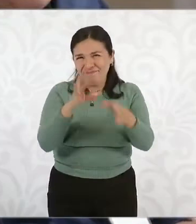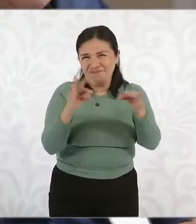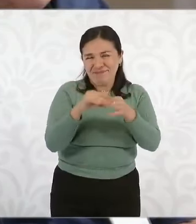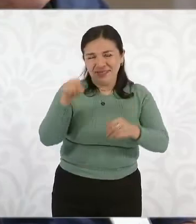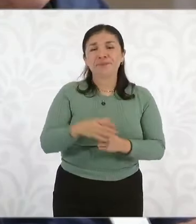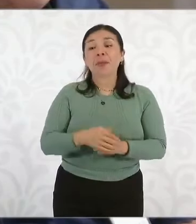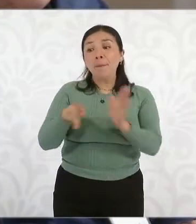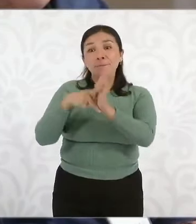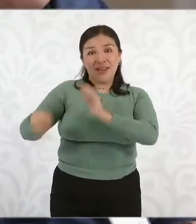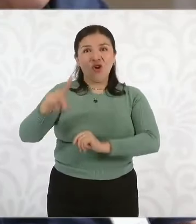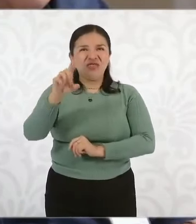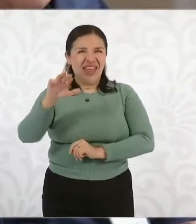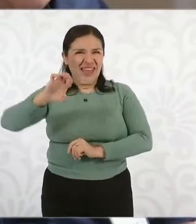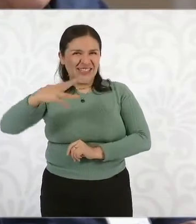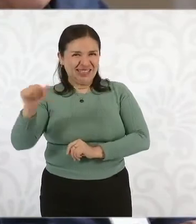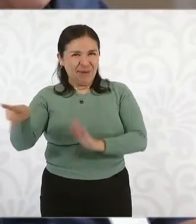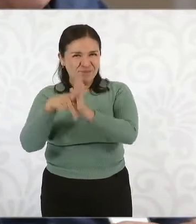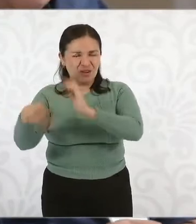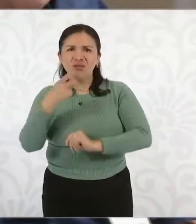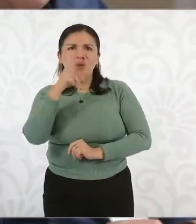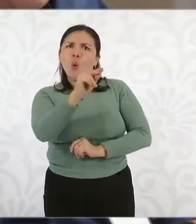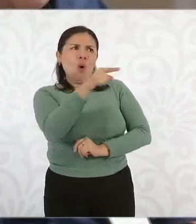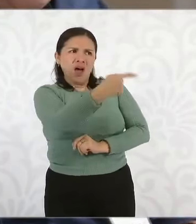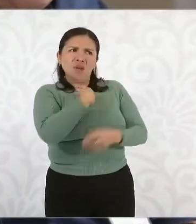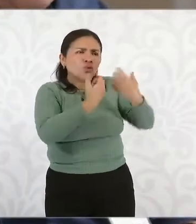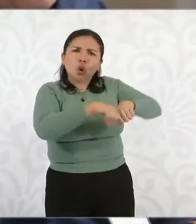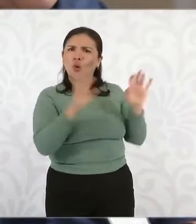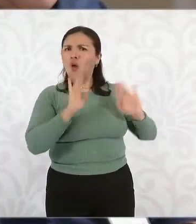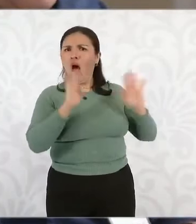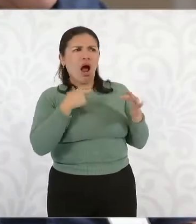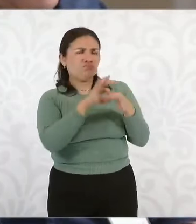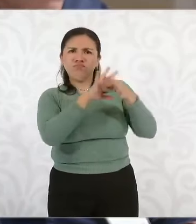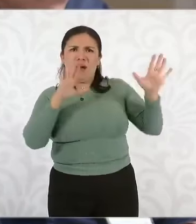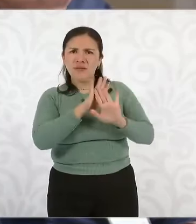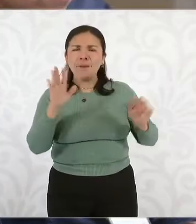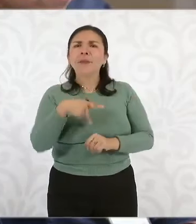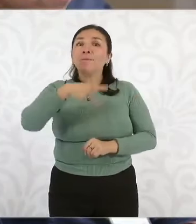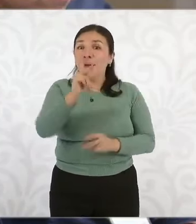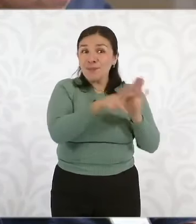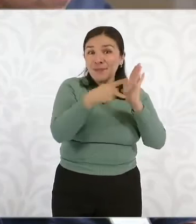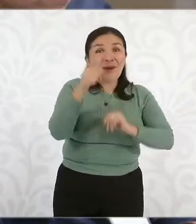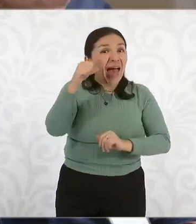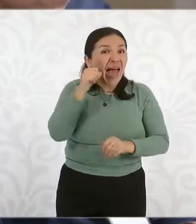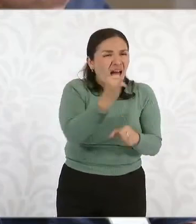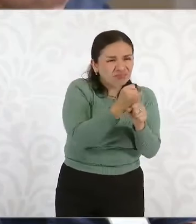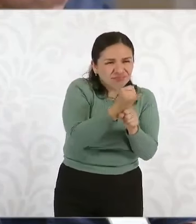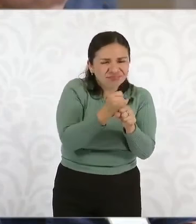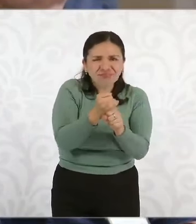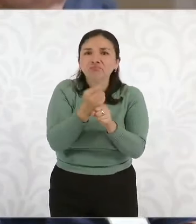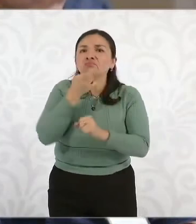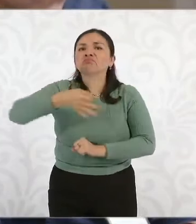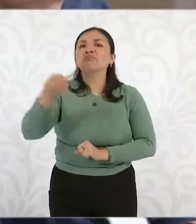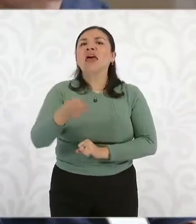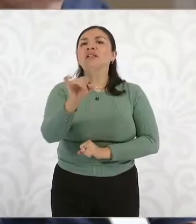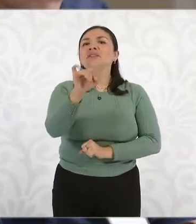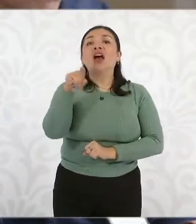negó que tuviera algún vínculo Fernando Cerimedo, sin embargo, con esta investigación del Clarín, pues se revela que sí, el